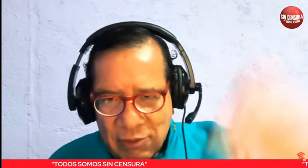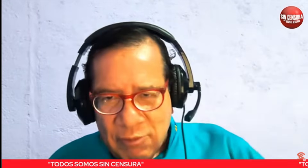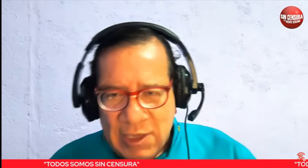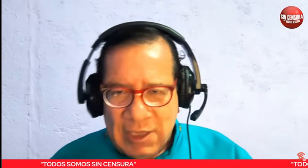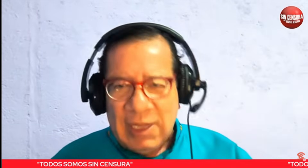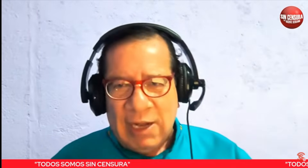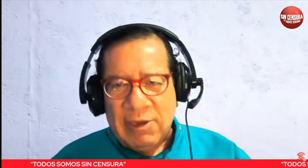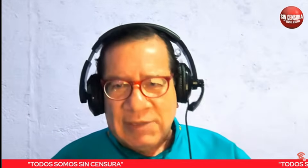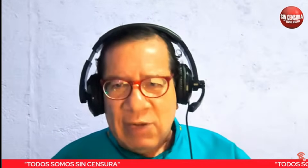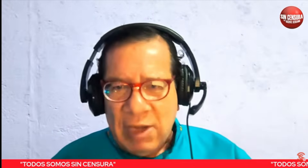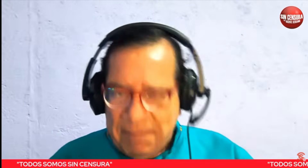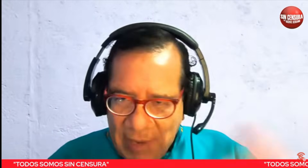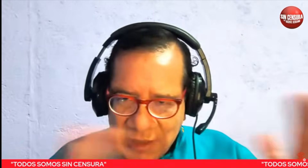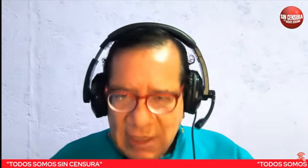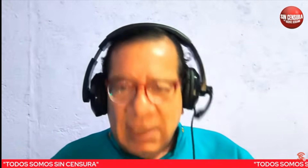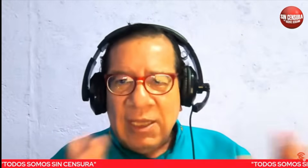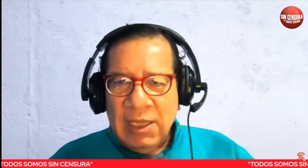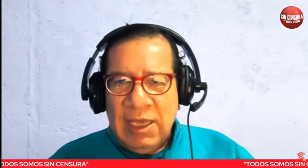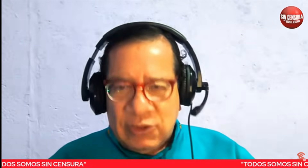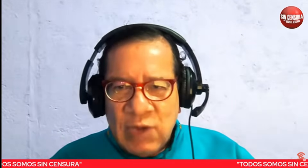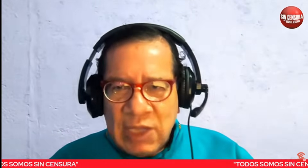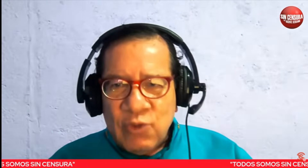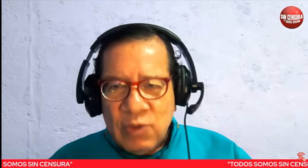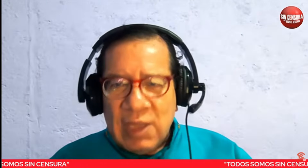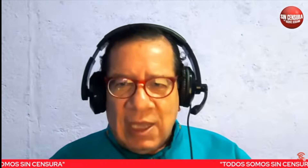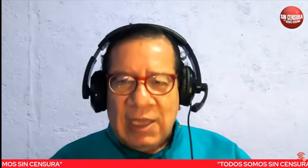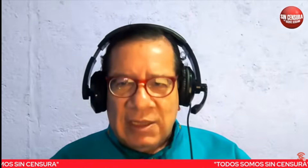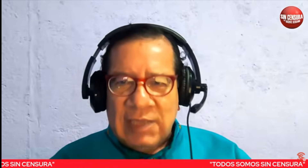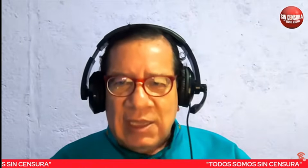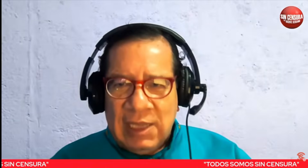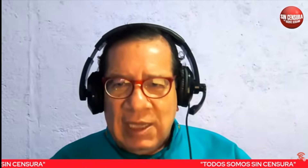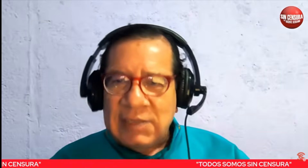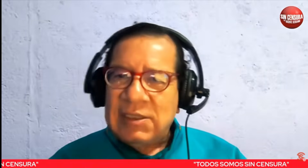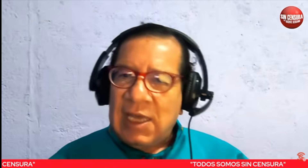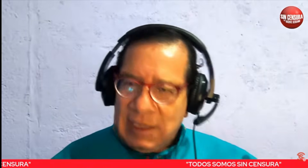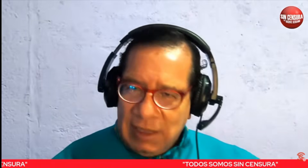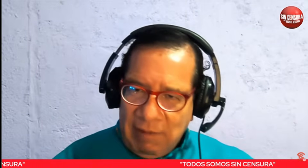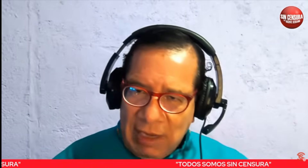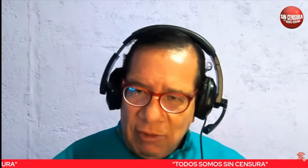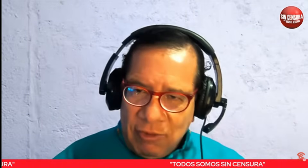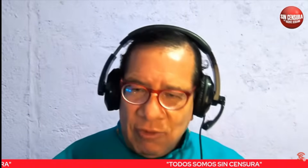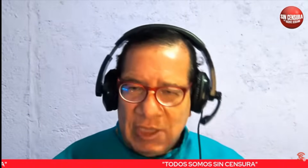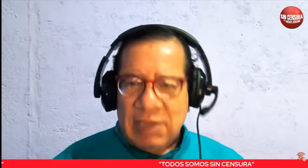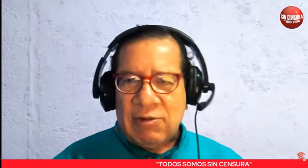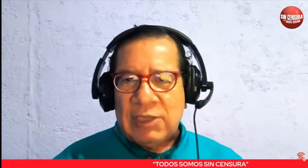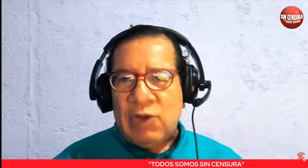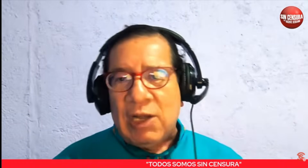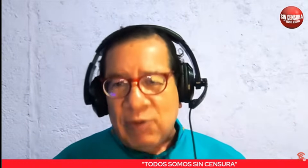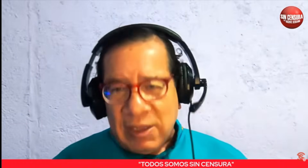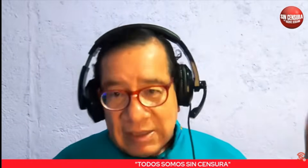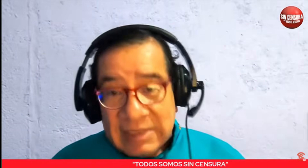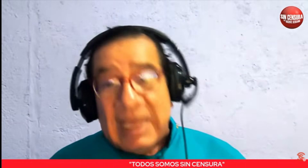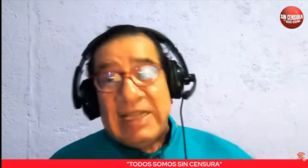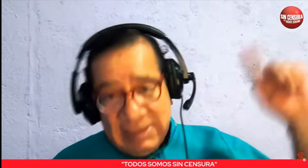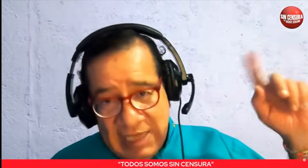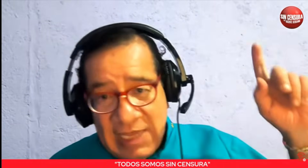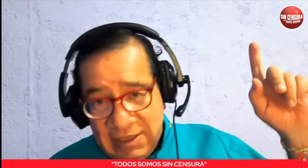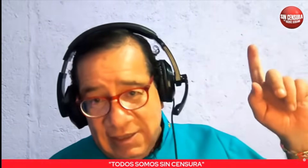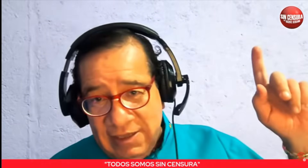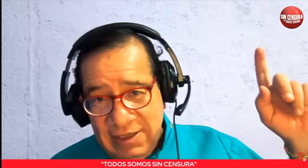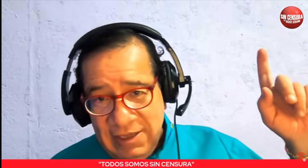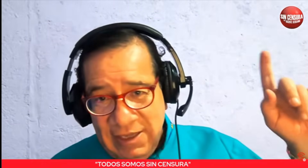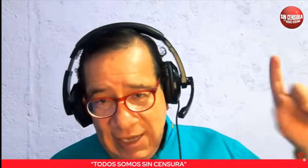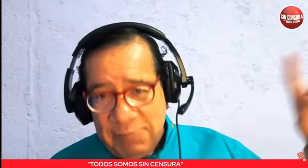porque Genaro García Luna en parte es una ayuda de agentes de inteligencia que trabajaron con Genaro García Luna desde el